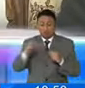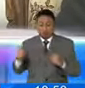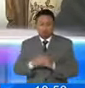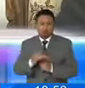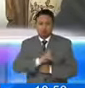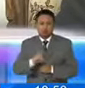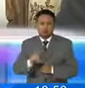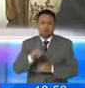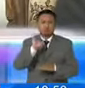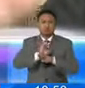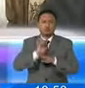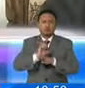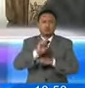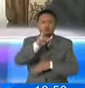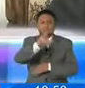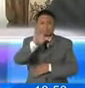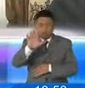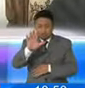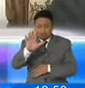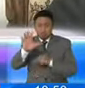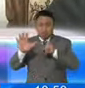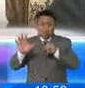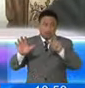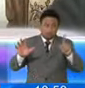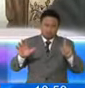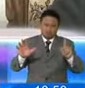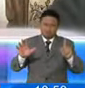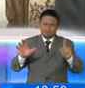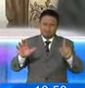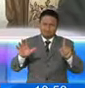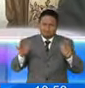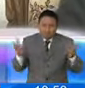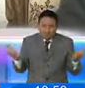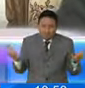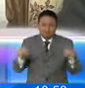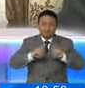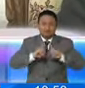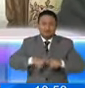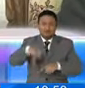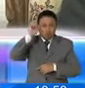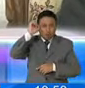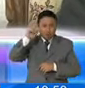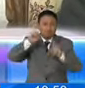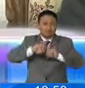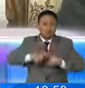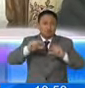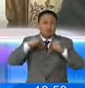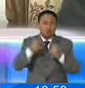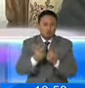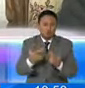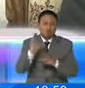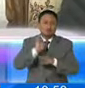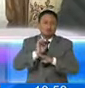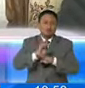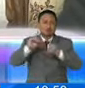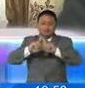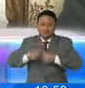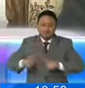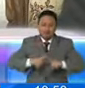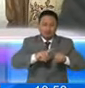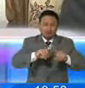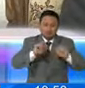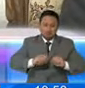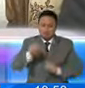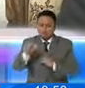Alianza País, tampoco es Creosuma, ¿no es cierto? El Ecuador es la diversidad en donde